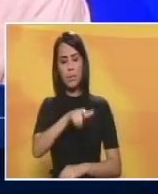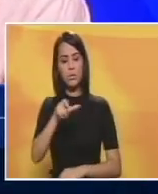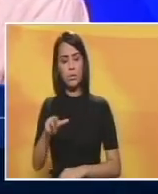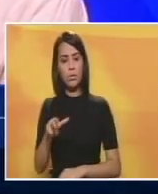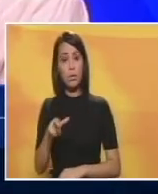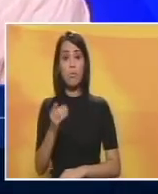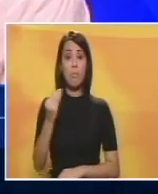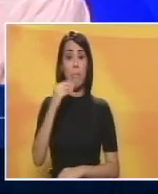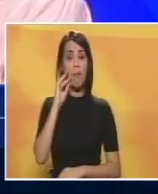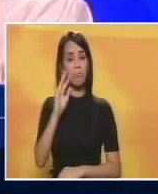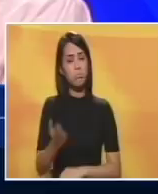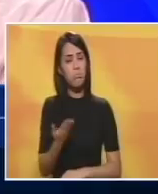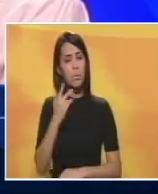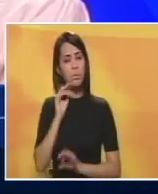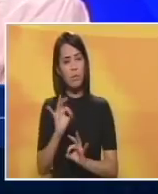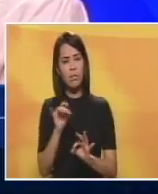están